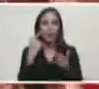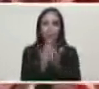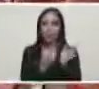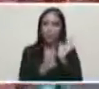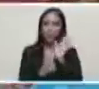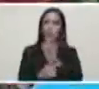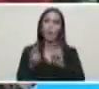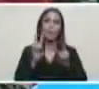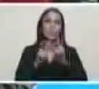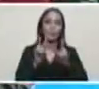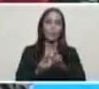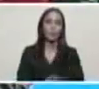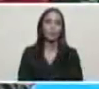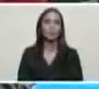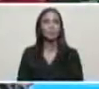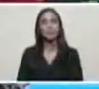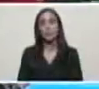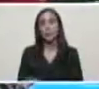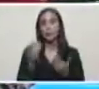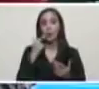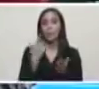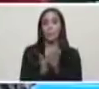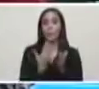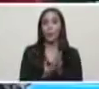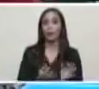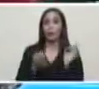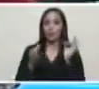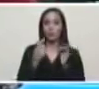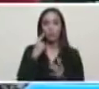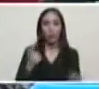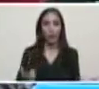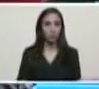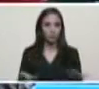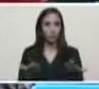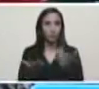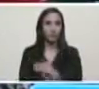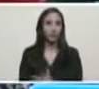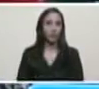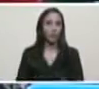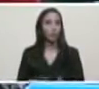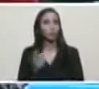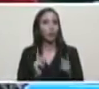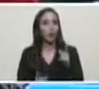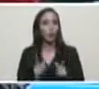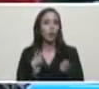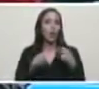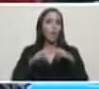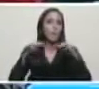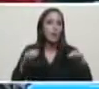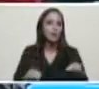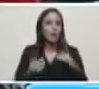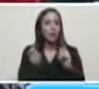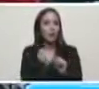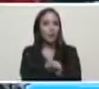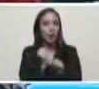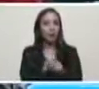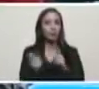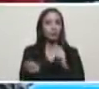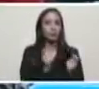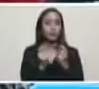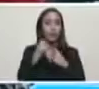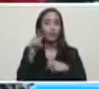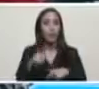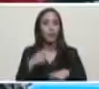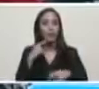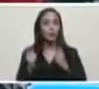vivienda Venezuela entre las propuestas que han generado parte de las mesas de trabajo y de los encuentros